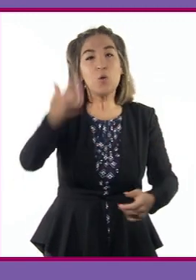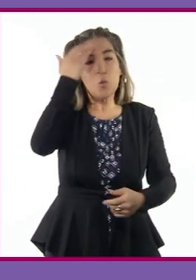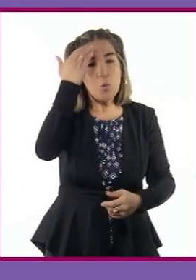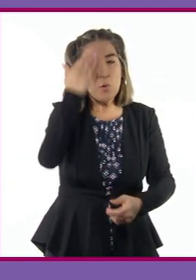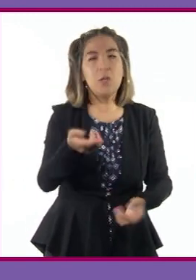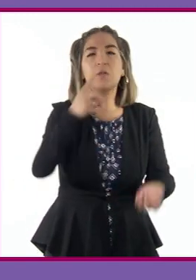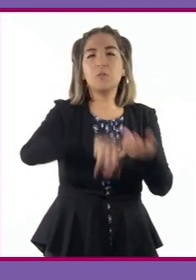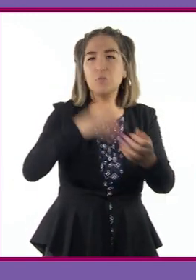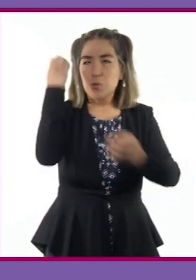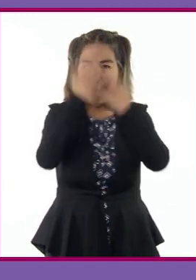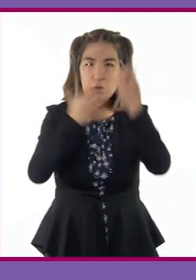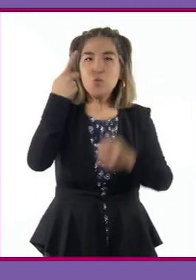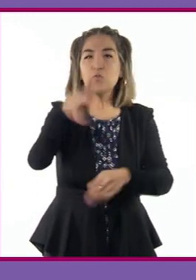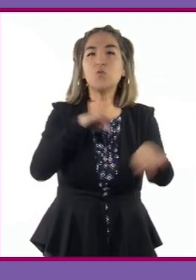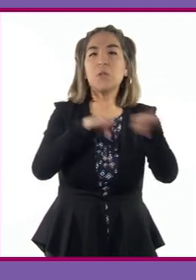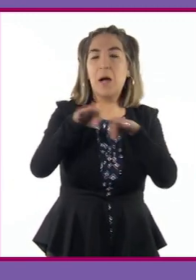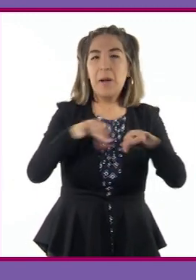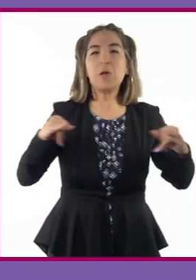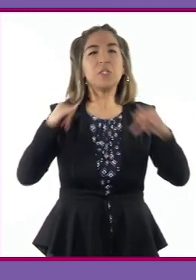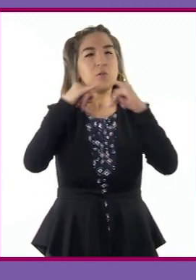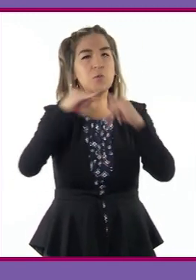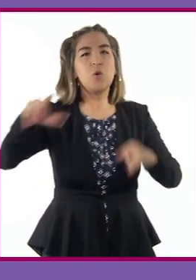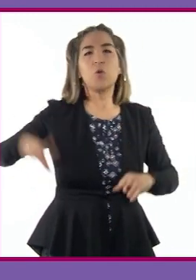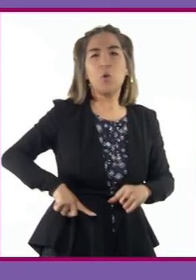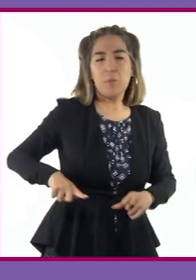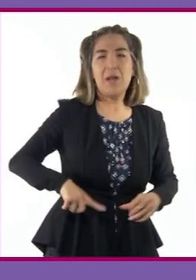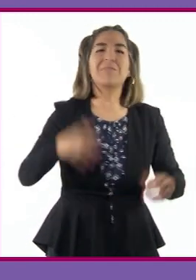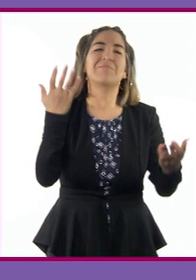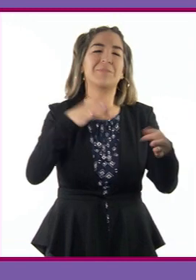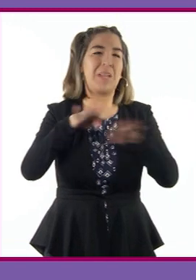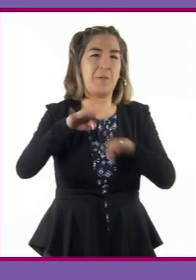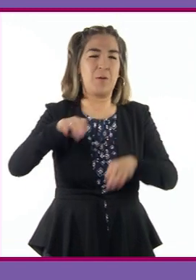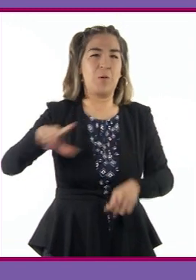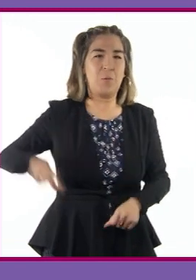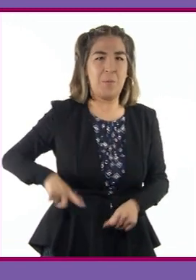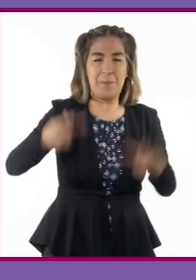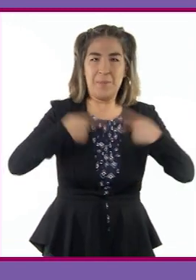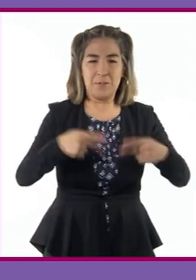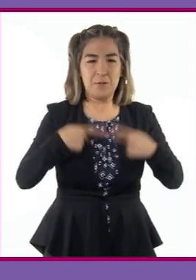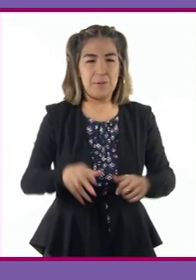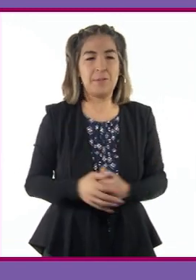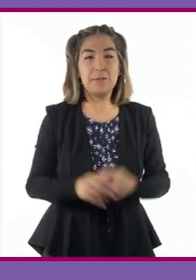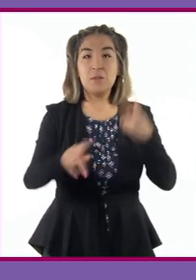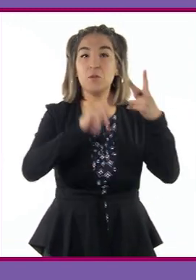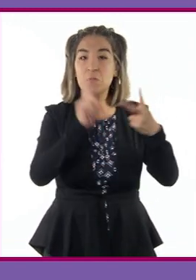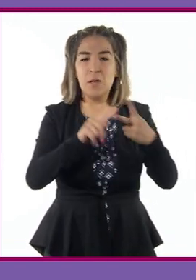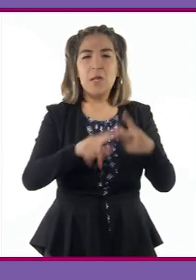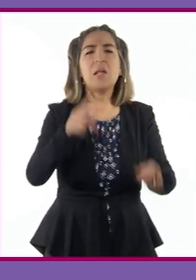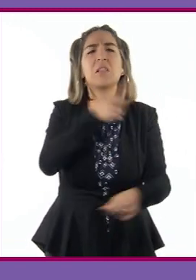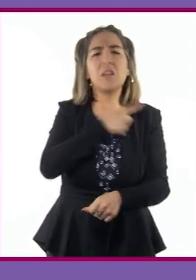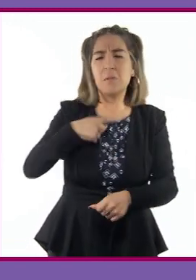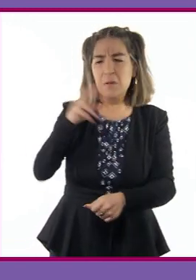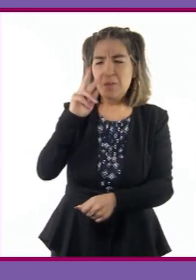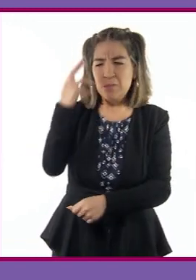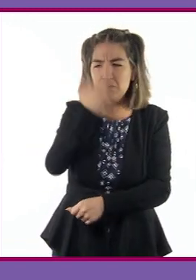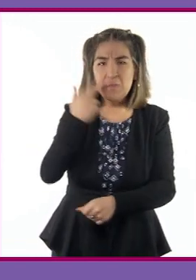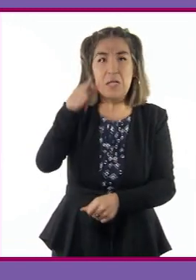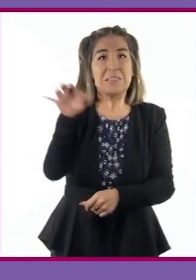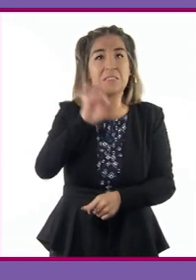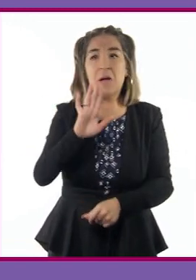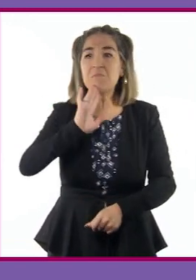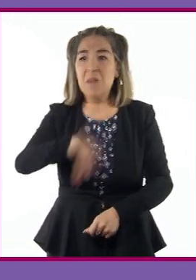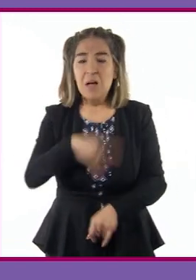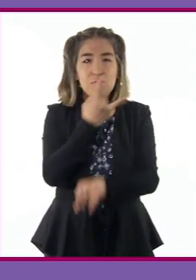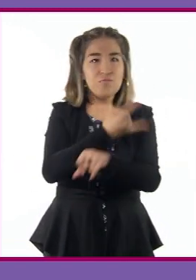el desempeño de instituciones, autoridades y funcionarios. 2. Detectar irregularidades, actos de corrupción